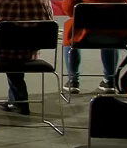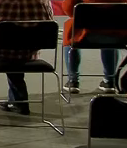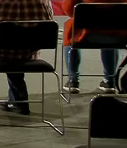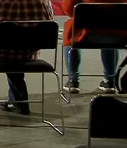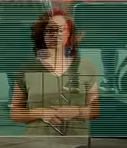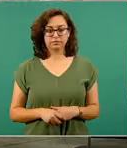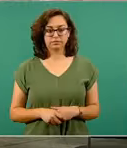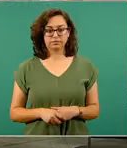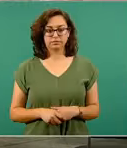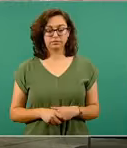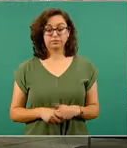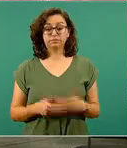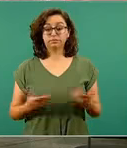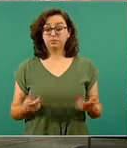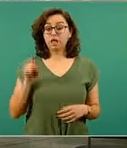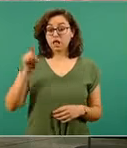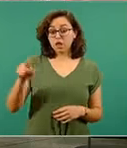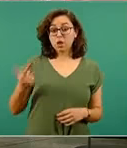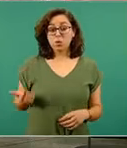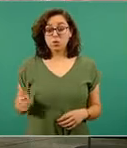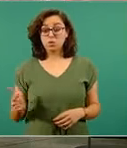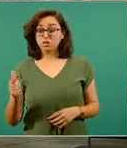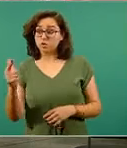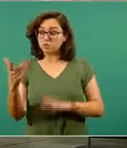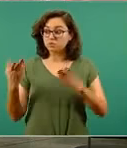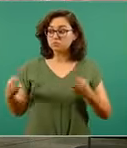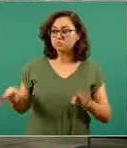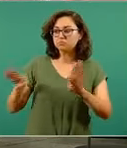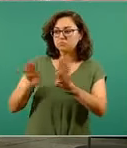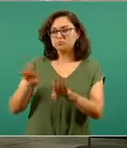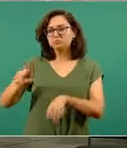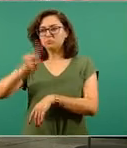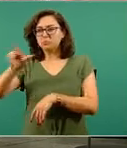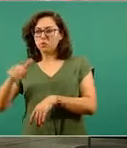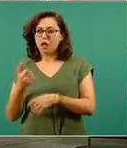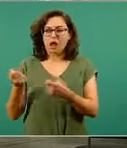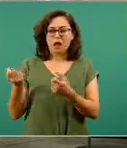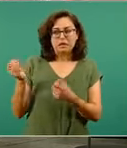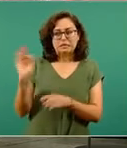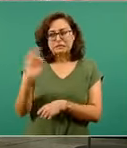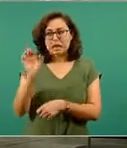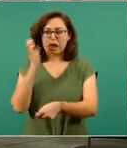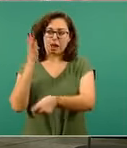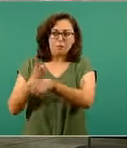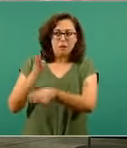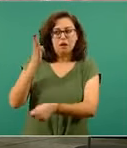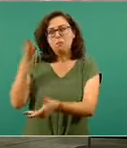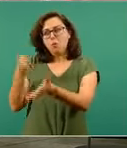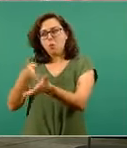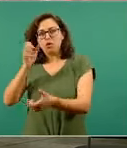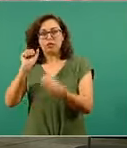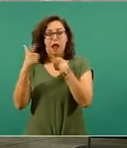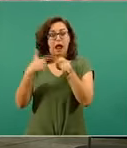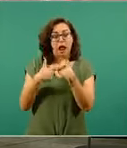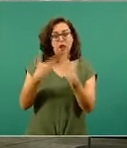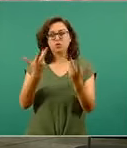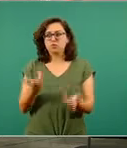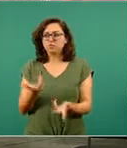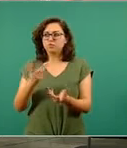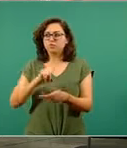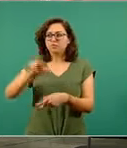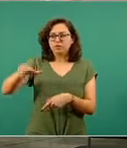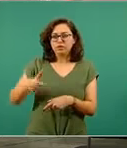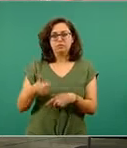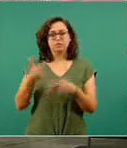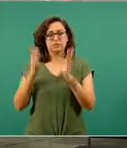¿Y qué tan complejo fue, y ahora en esta reapertura, qué están haciendo para vigilar la posibilidad de brotes en